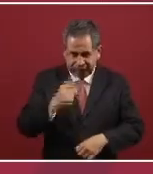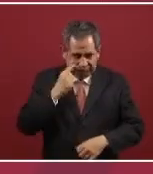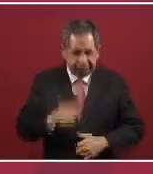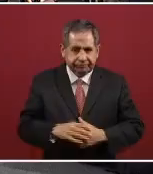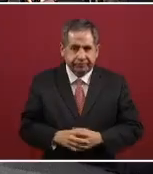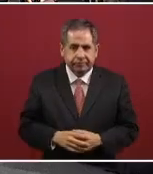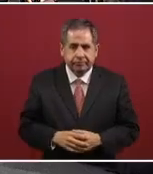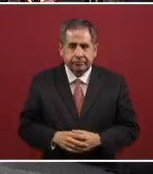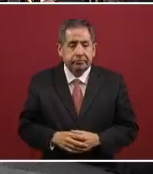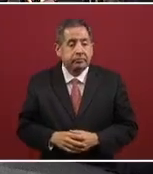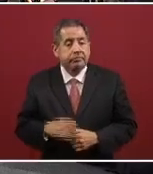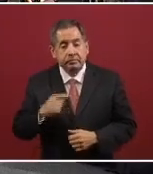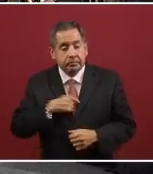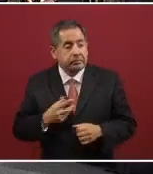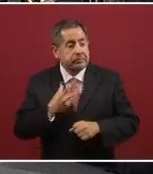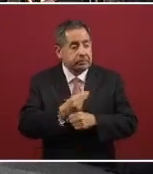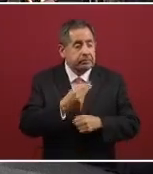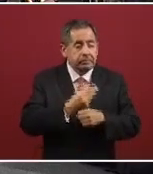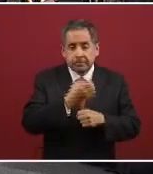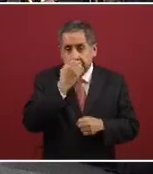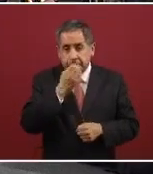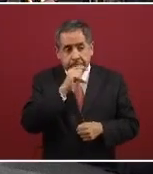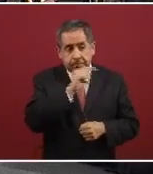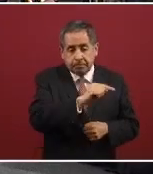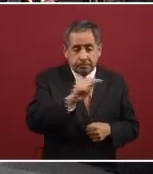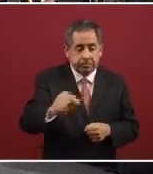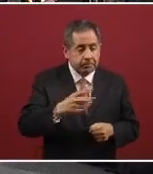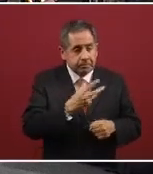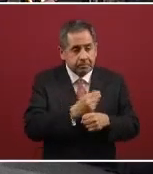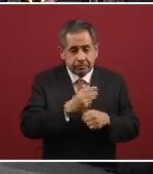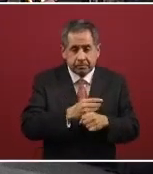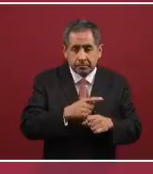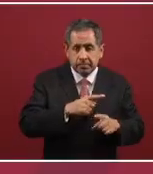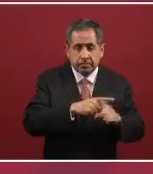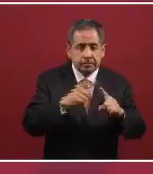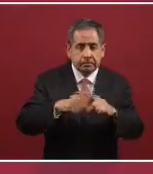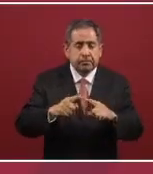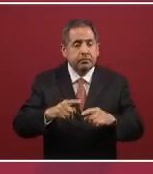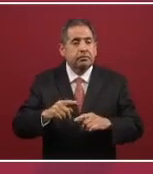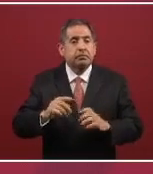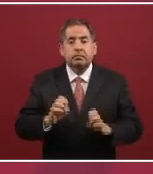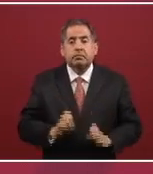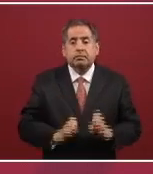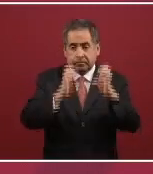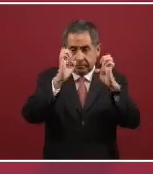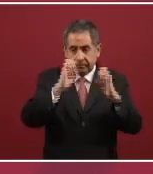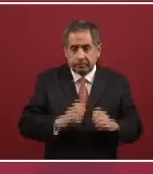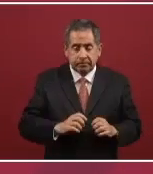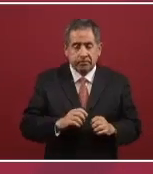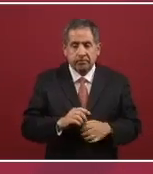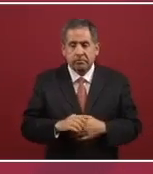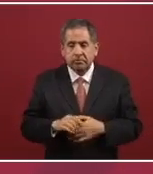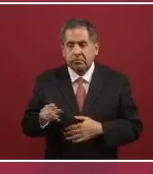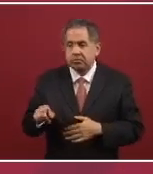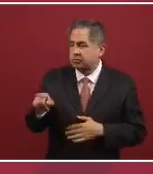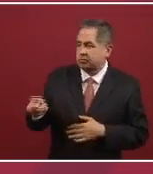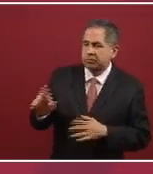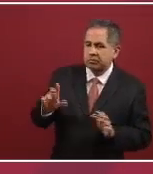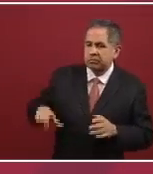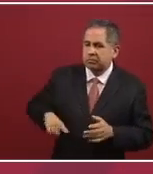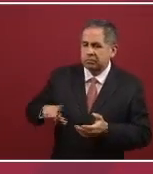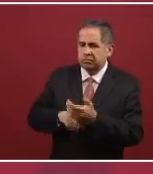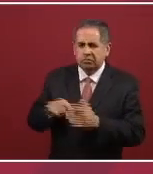Y teníamos que darle mantenimiento a las unidades habitacionales. Y los condóminos decían, eso es un asunto del